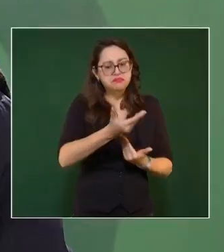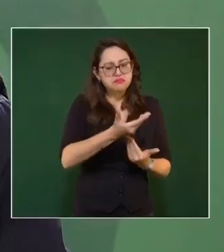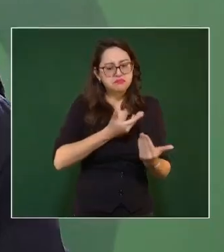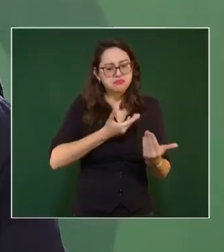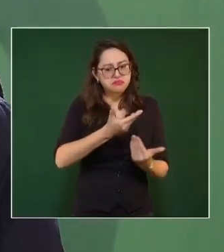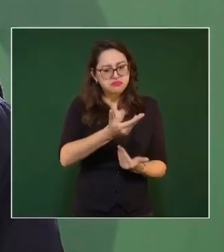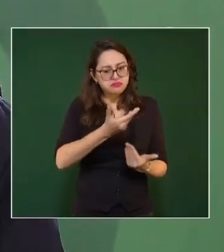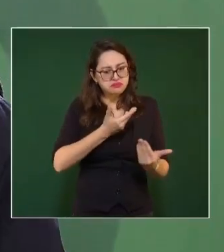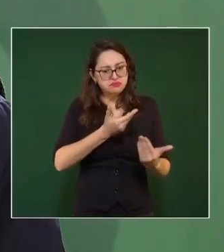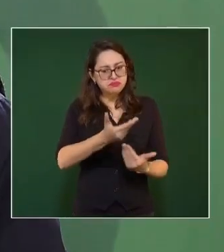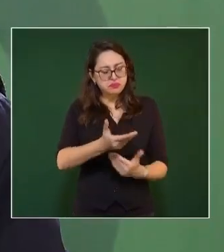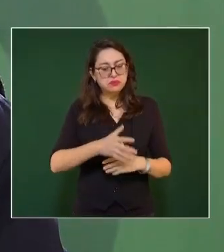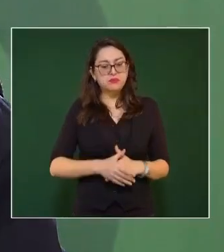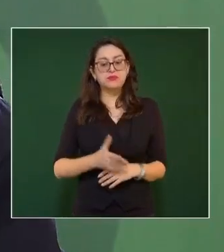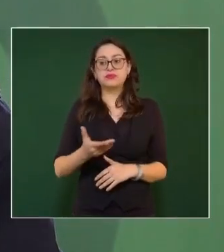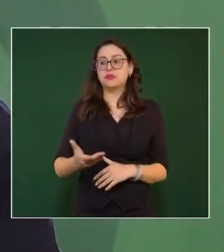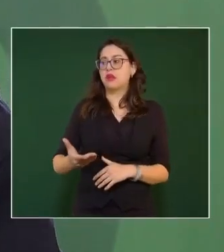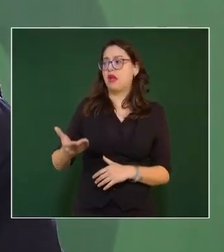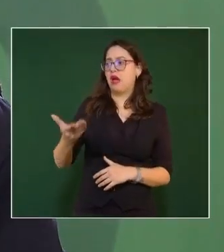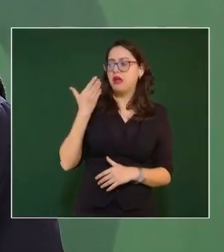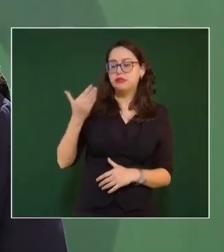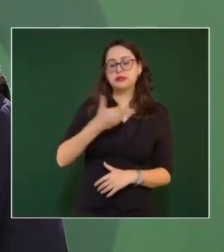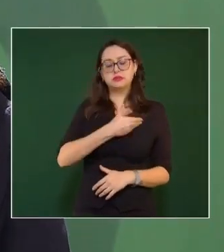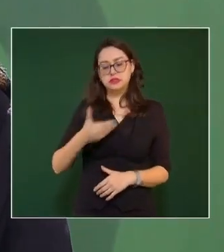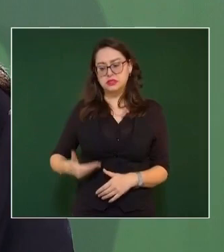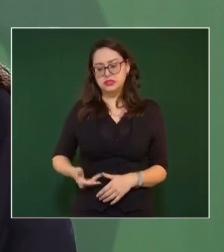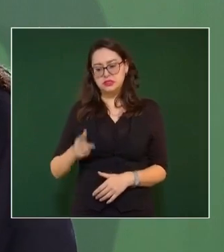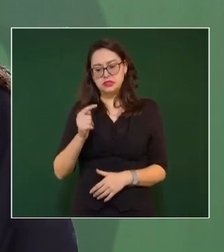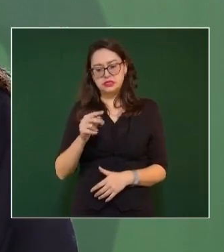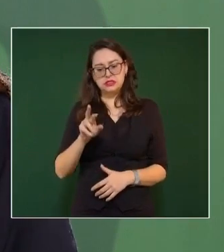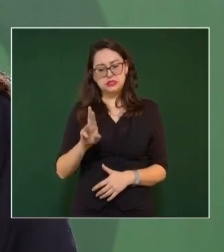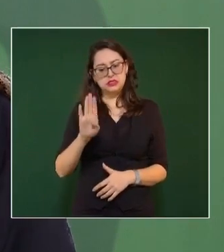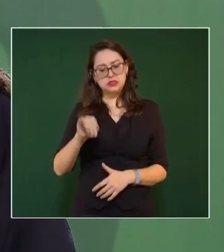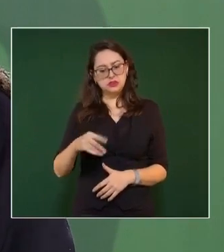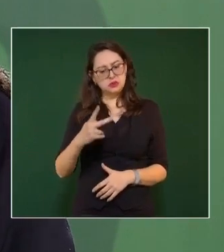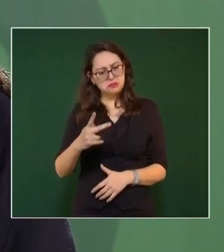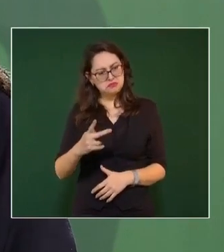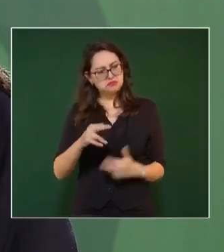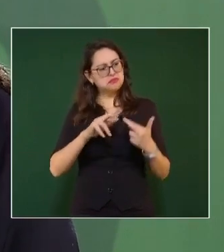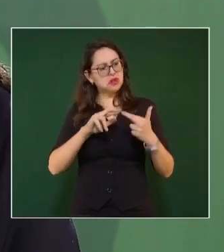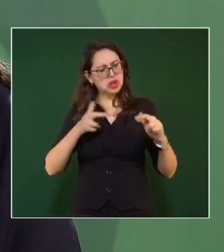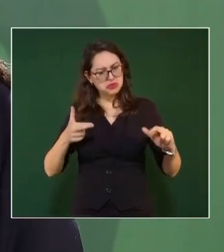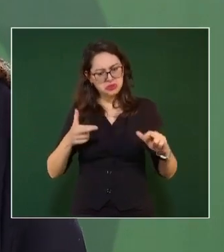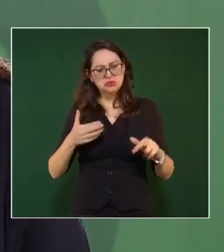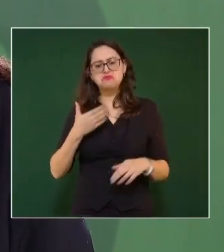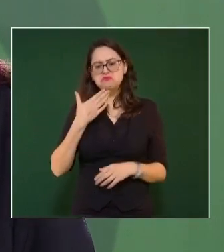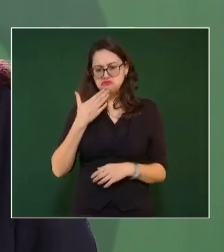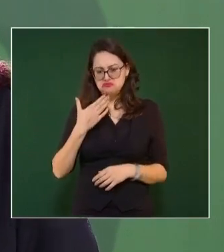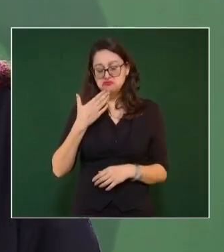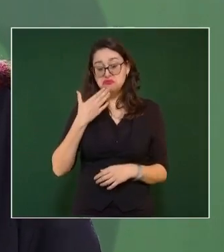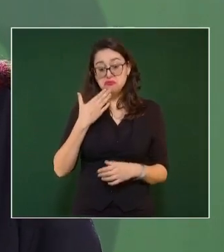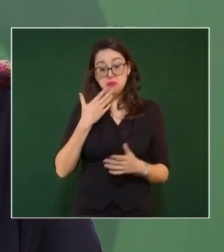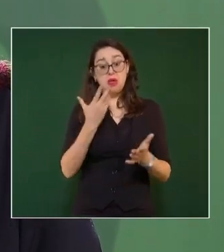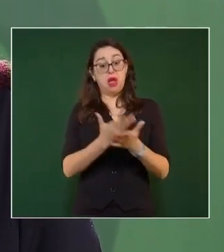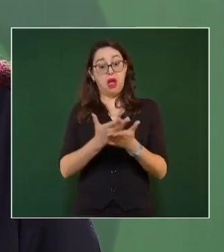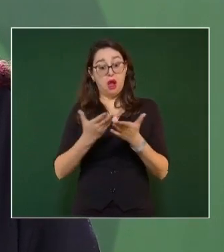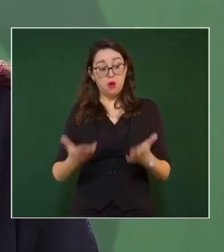Tuvimos buenas relaciones con el presidente Trump y ahora tenemos muy buenas relaciones con el presidente